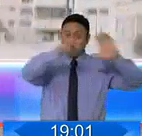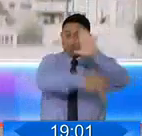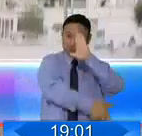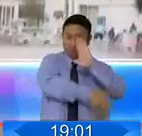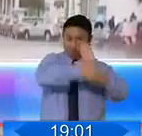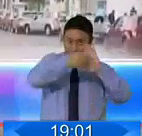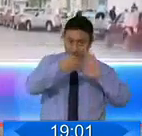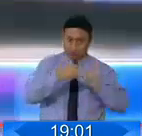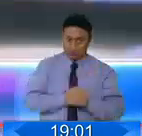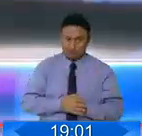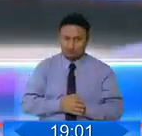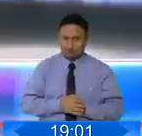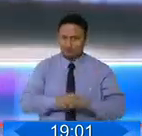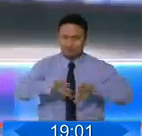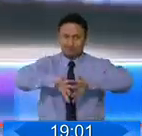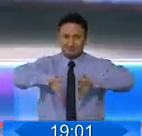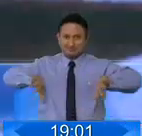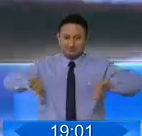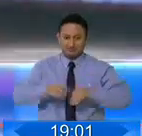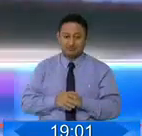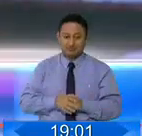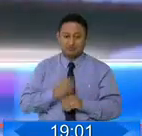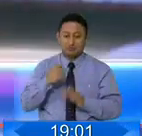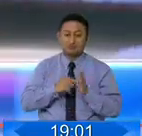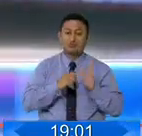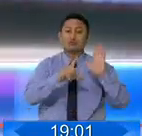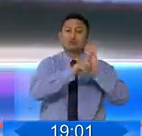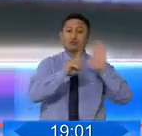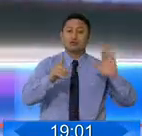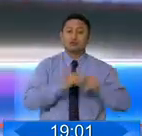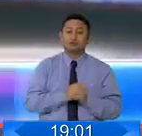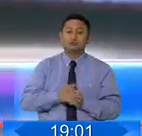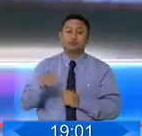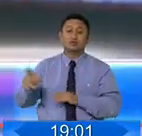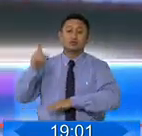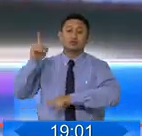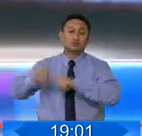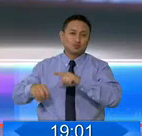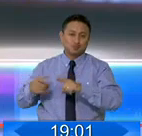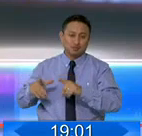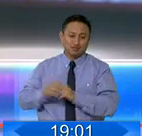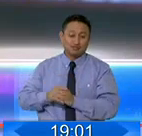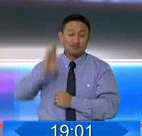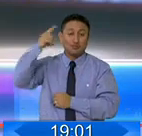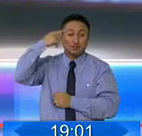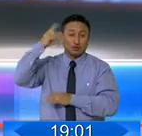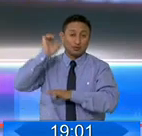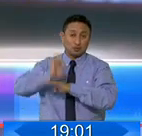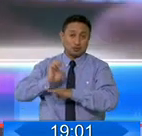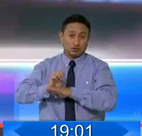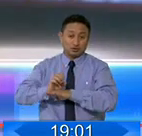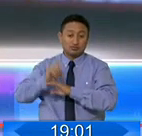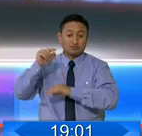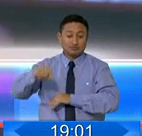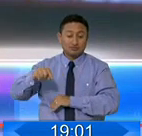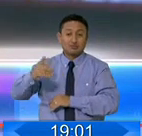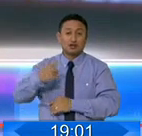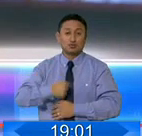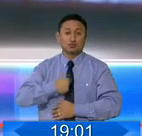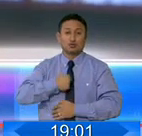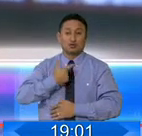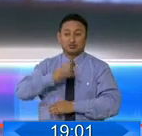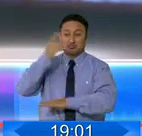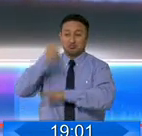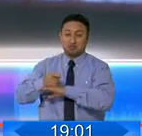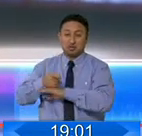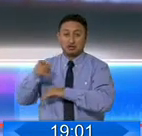Corte Constitucional. Jurídicamente hablando, no tiene la facultad para obligar al gobierno ecuatoriano, al Poder Ejecutivo,